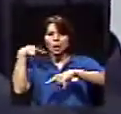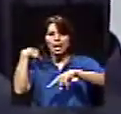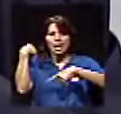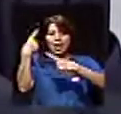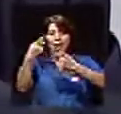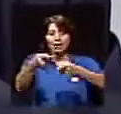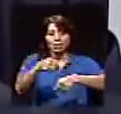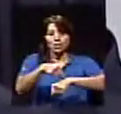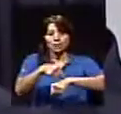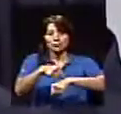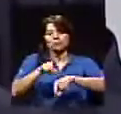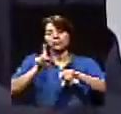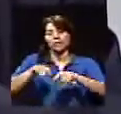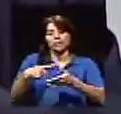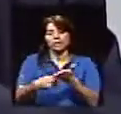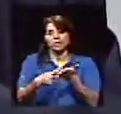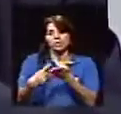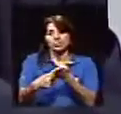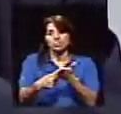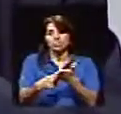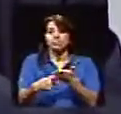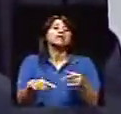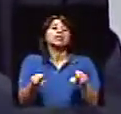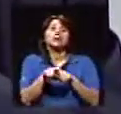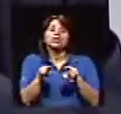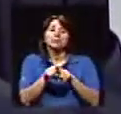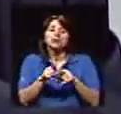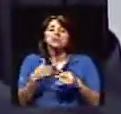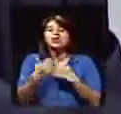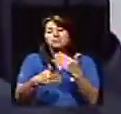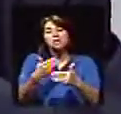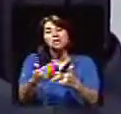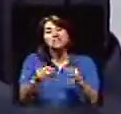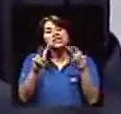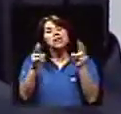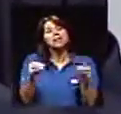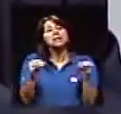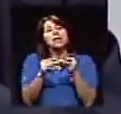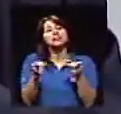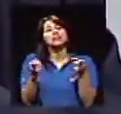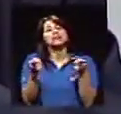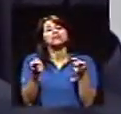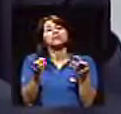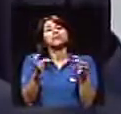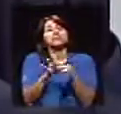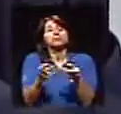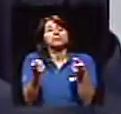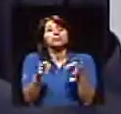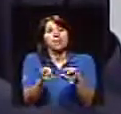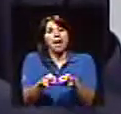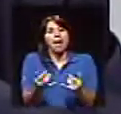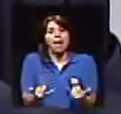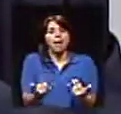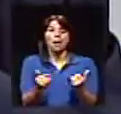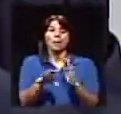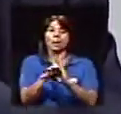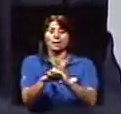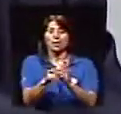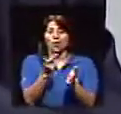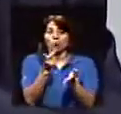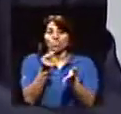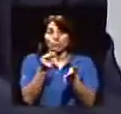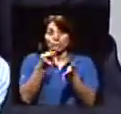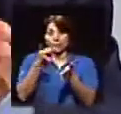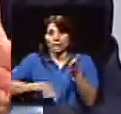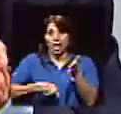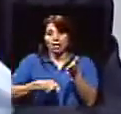Y por otro lado, por supuesto, vendrán temas más de coyuntura como el tema fiscal, entre otros, que tendrán que jugar un